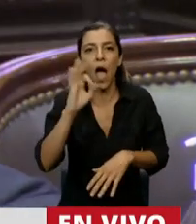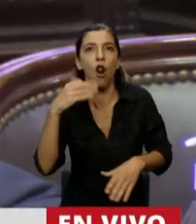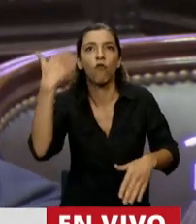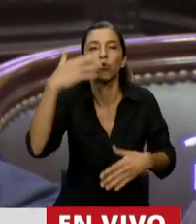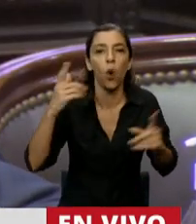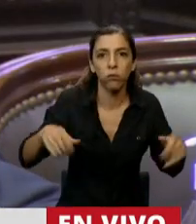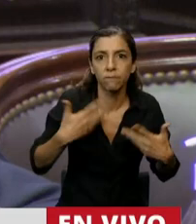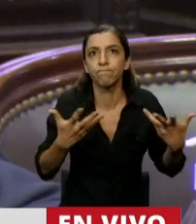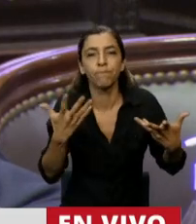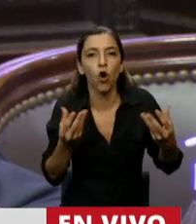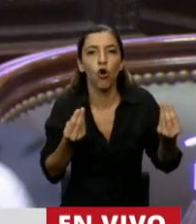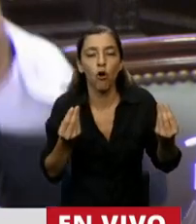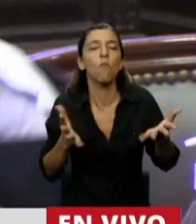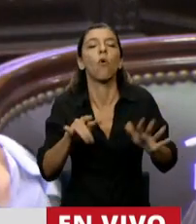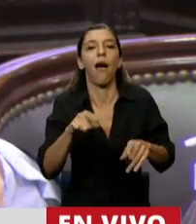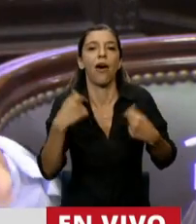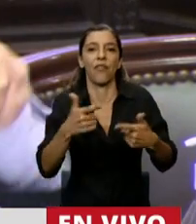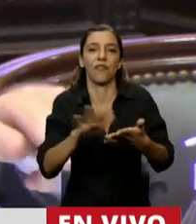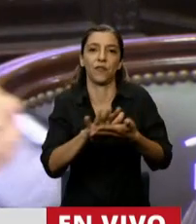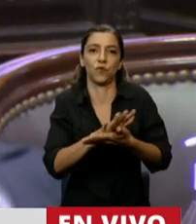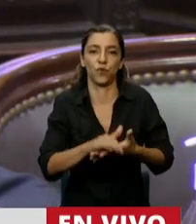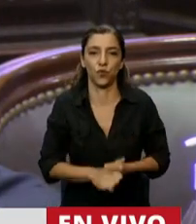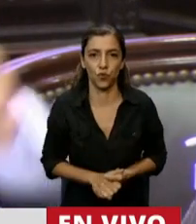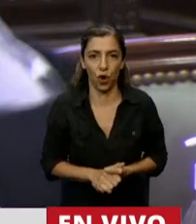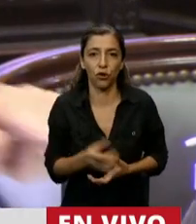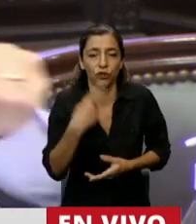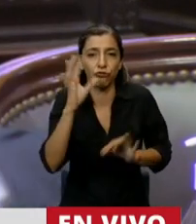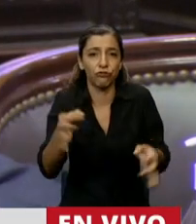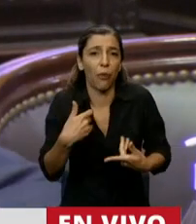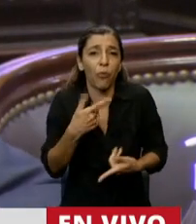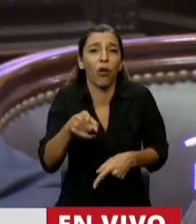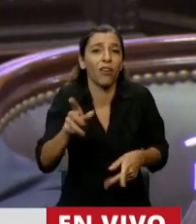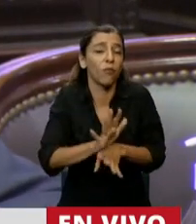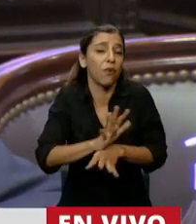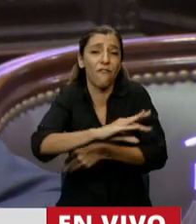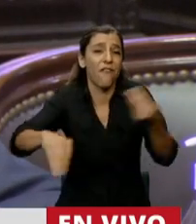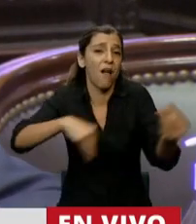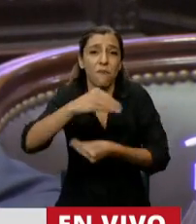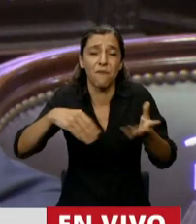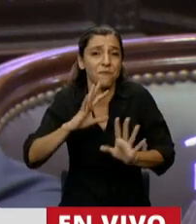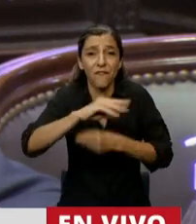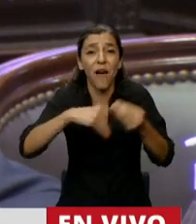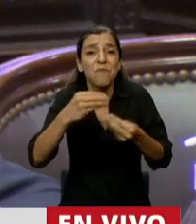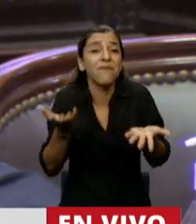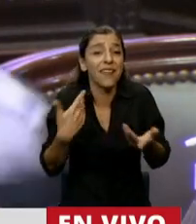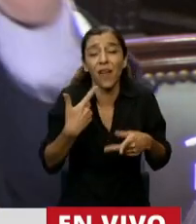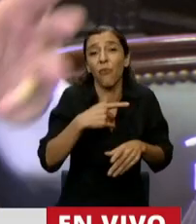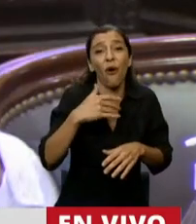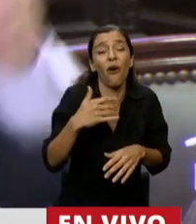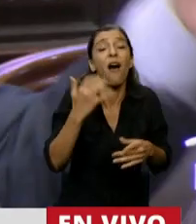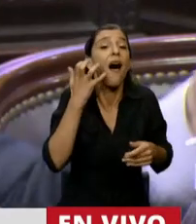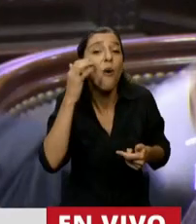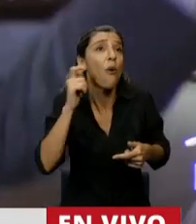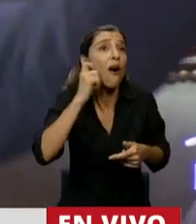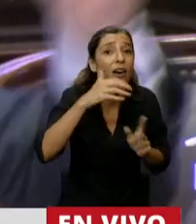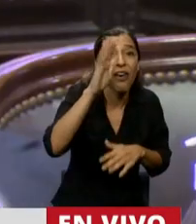de su familia. Y en la familia están nuestros abuelos, están nuestros adultos mayores, porque ellos también quieren ver el